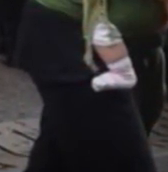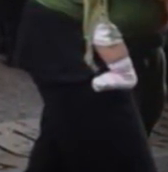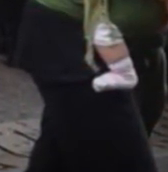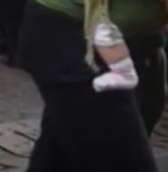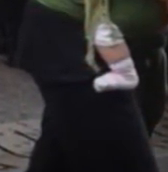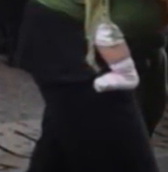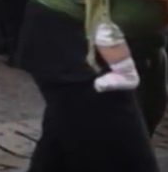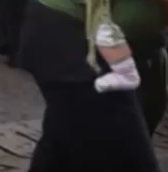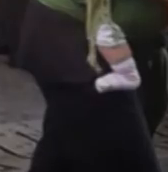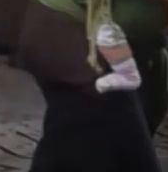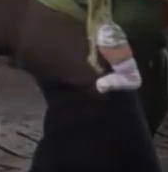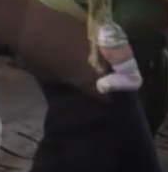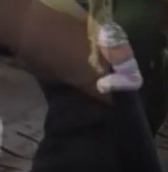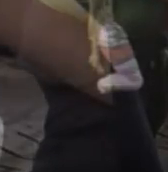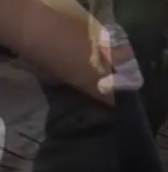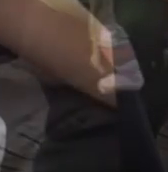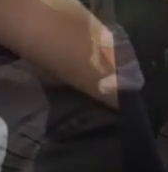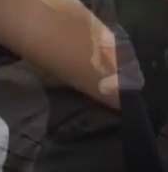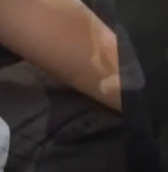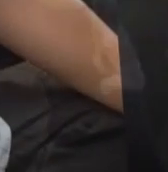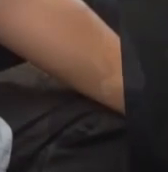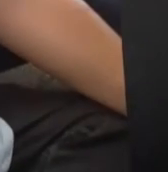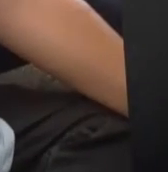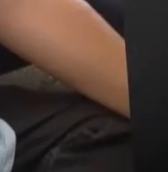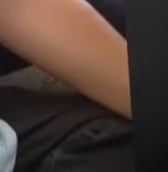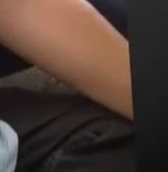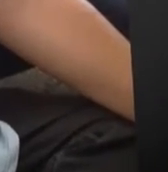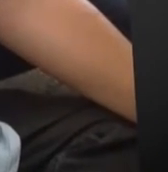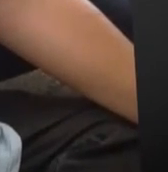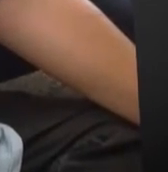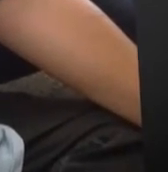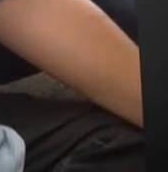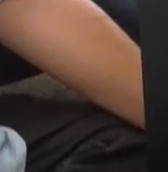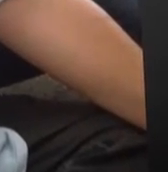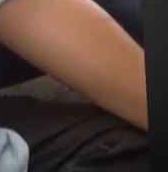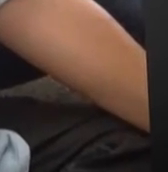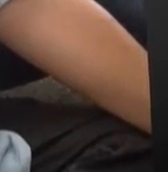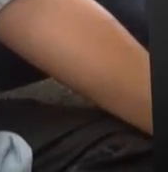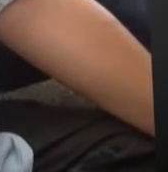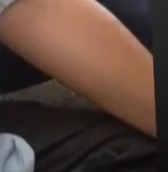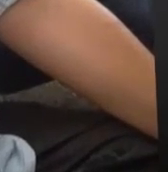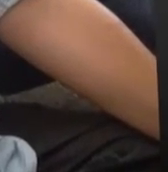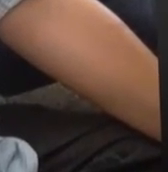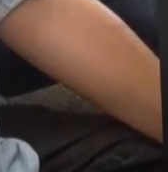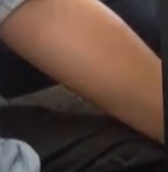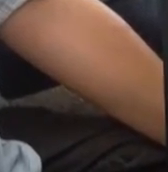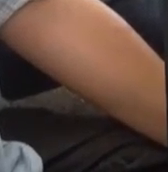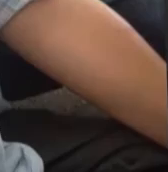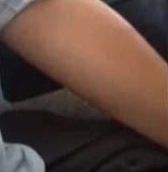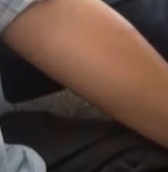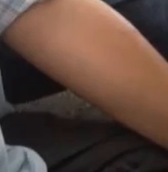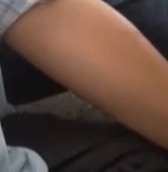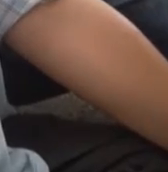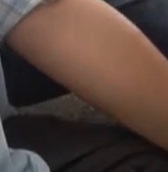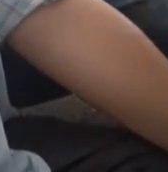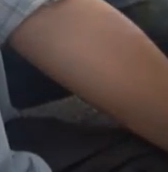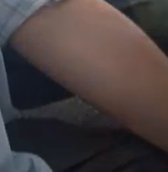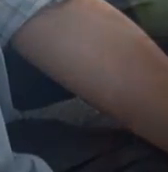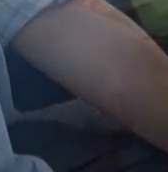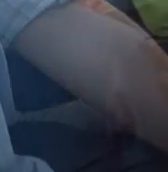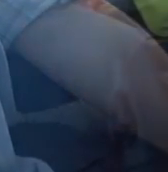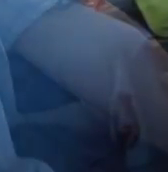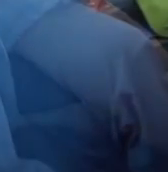qué logros se han alcanzado con esas actividades bueno me parece que es importante